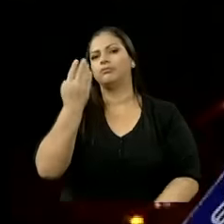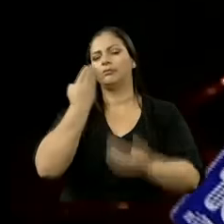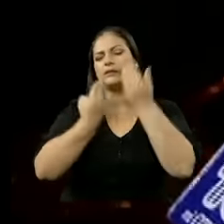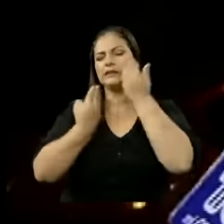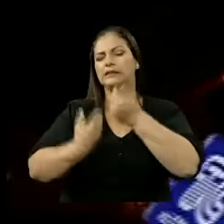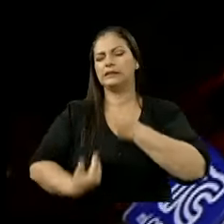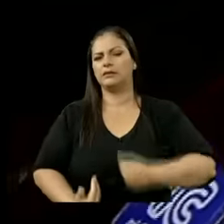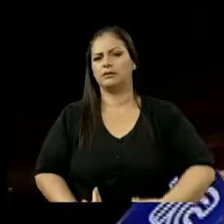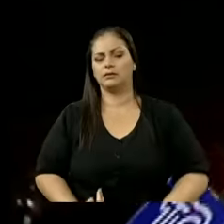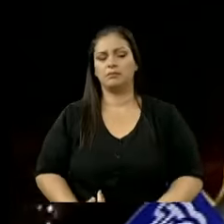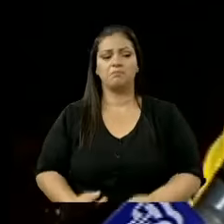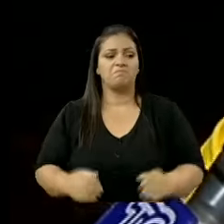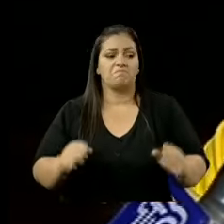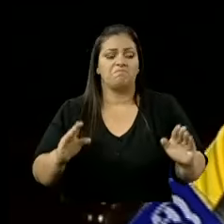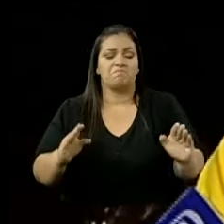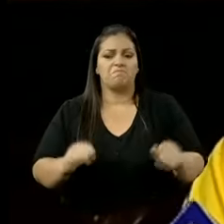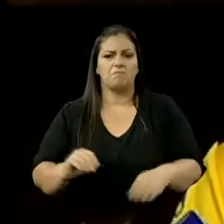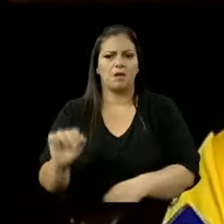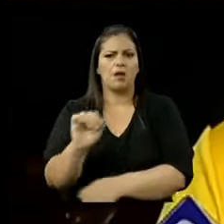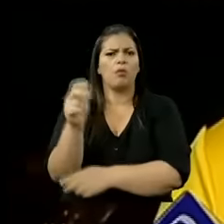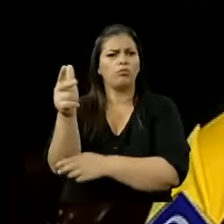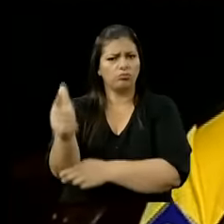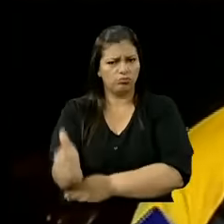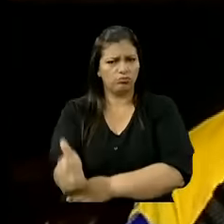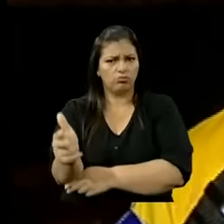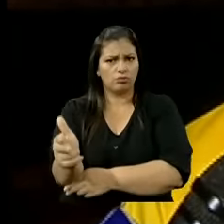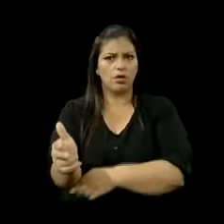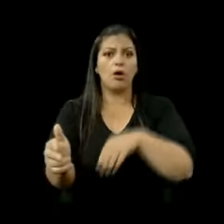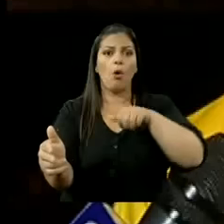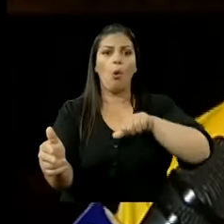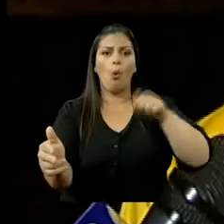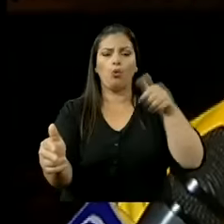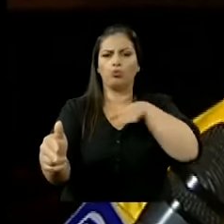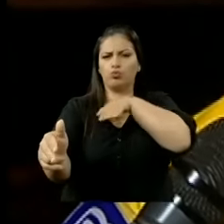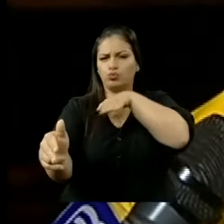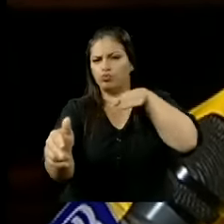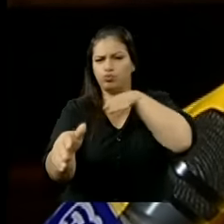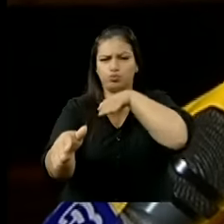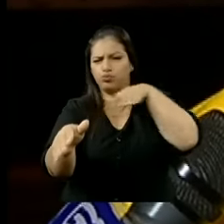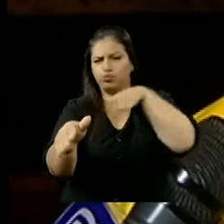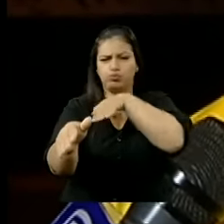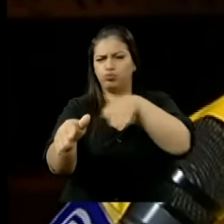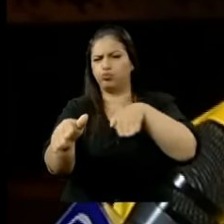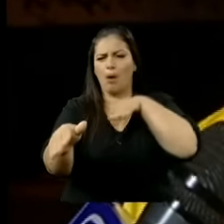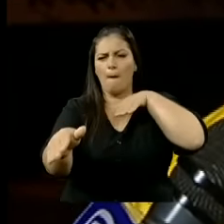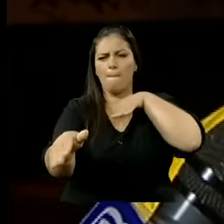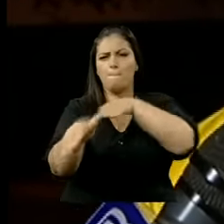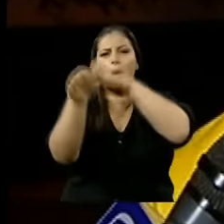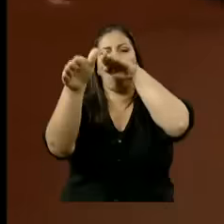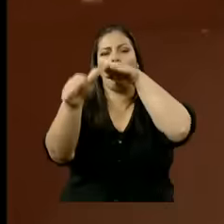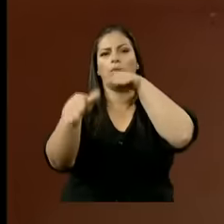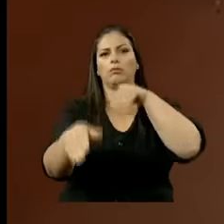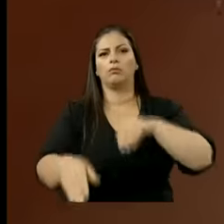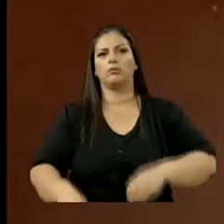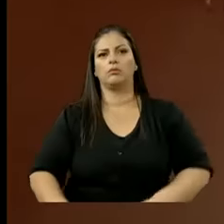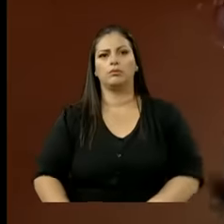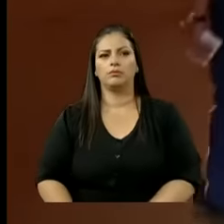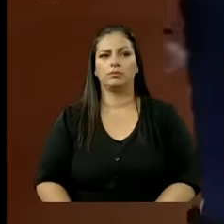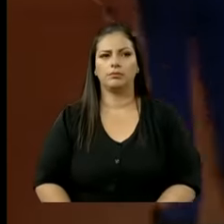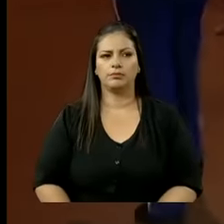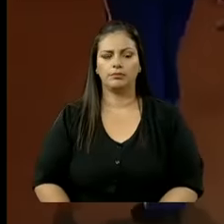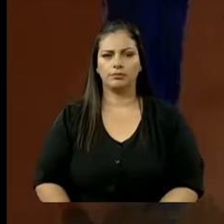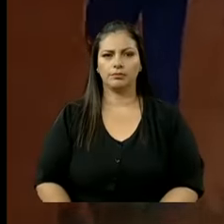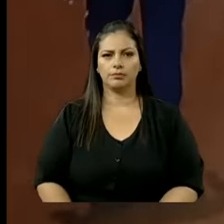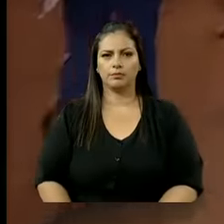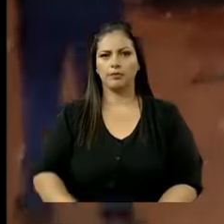pero hay que esperar a ver que van a revisar la cámara para ver cuándo, porque el otro ha venido a velocidad también, ha pegado ahí. Por su parte,